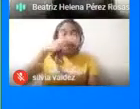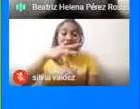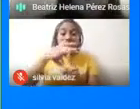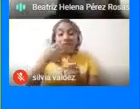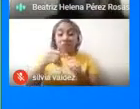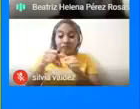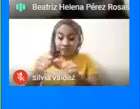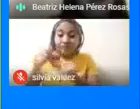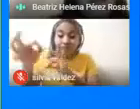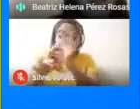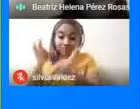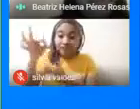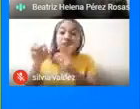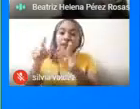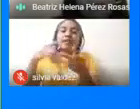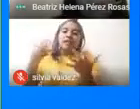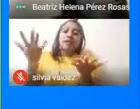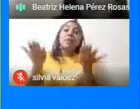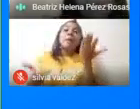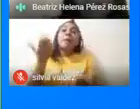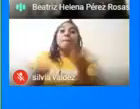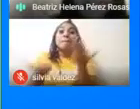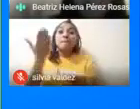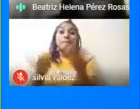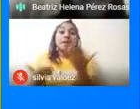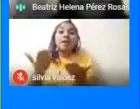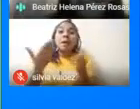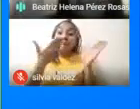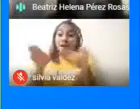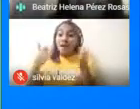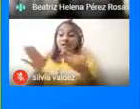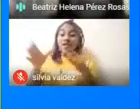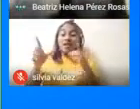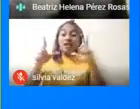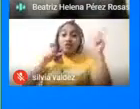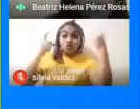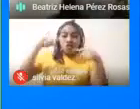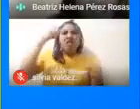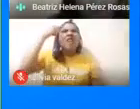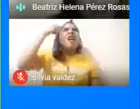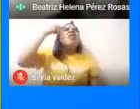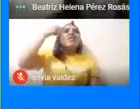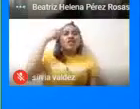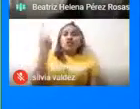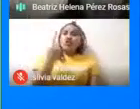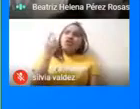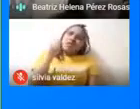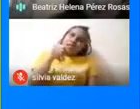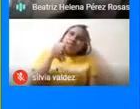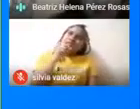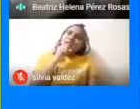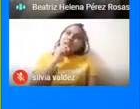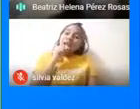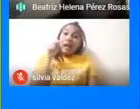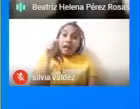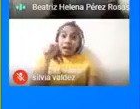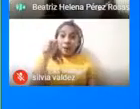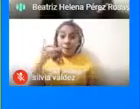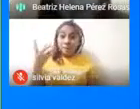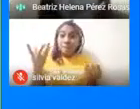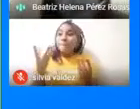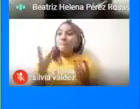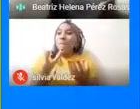tendencia importante, aquel que planifica el turismo pensándose sí, solo sí, en la mitigación también